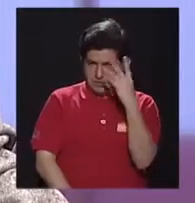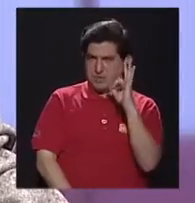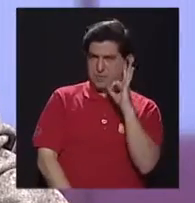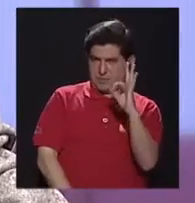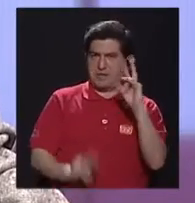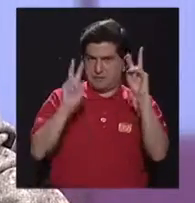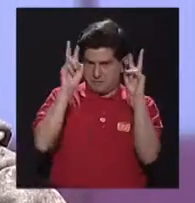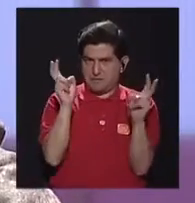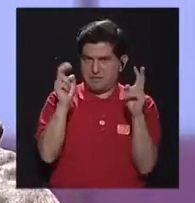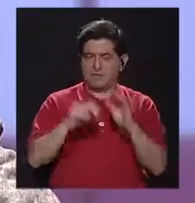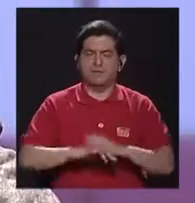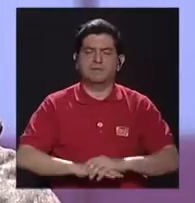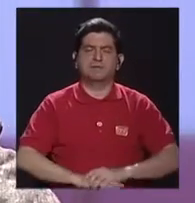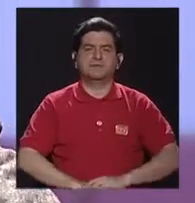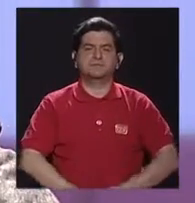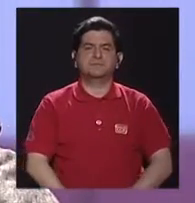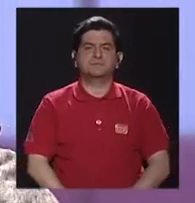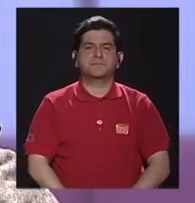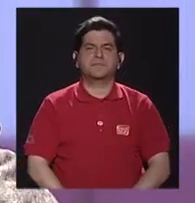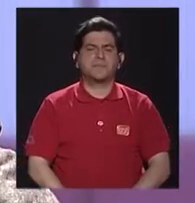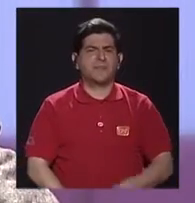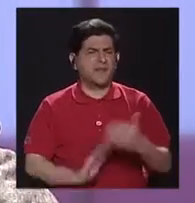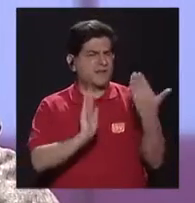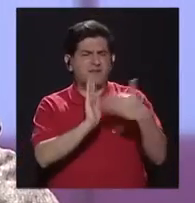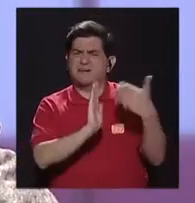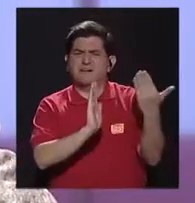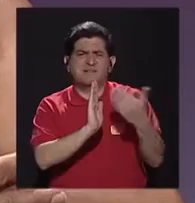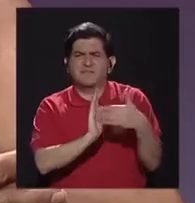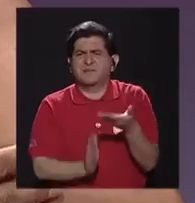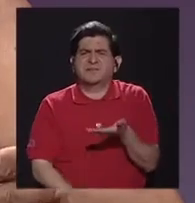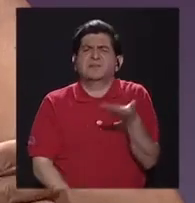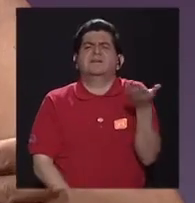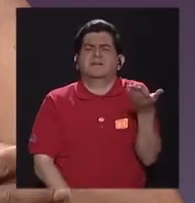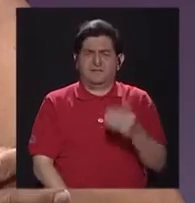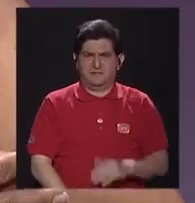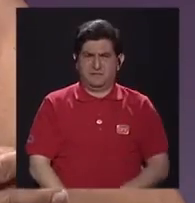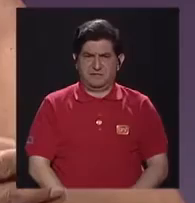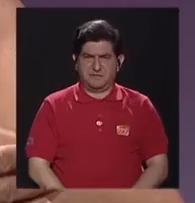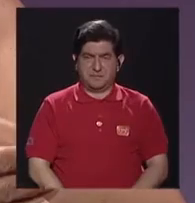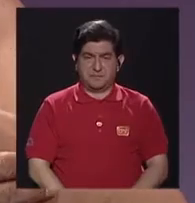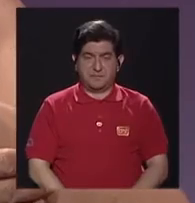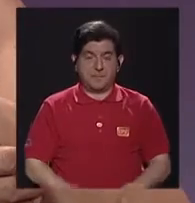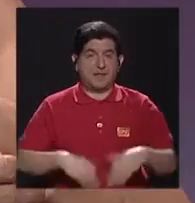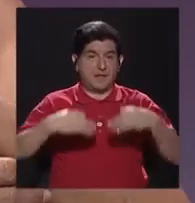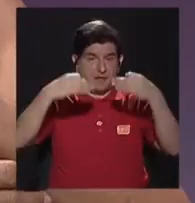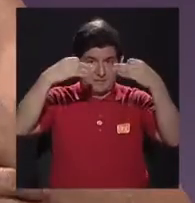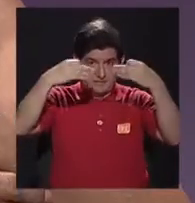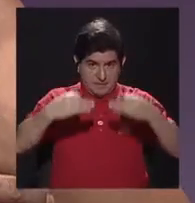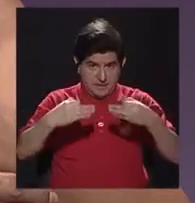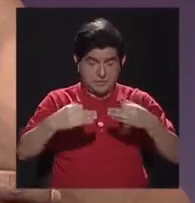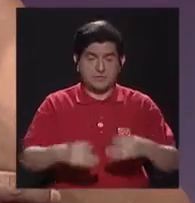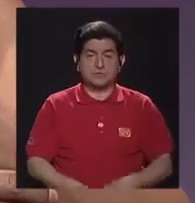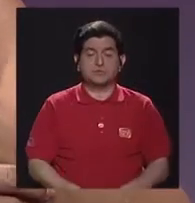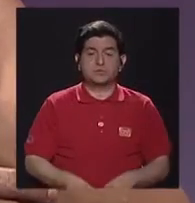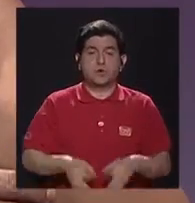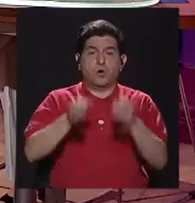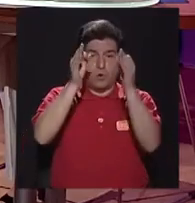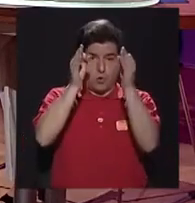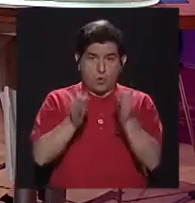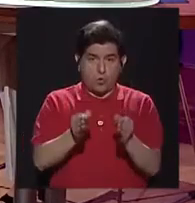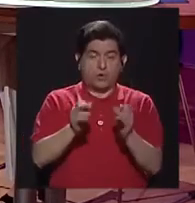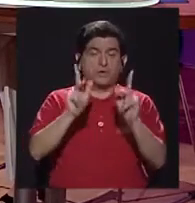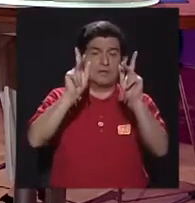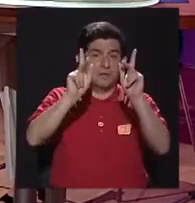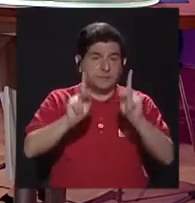tema. Claro. ¿Qué afectación tiene esta decisión de la Corte para las